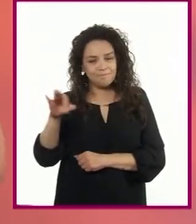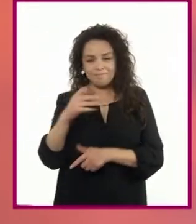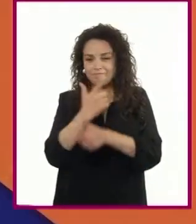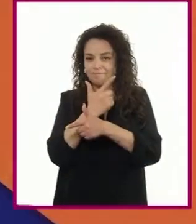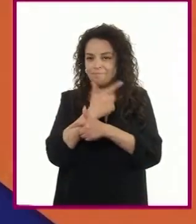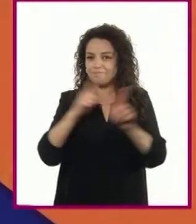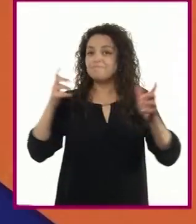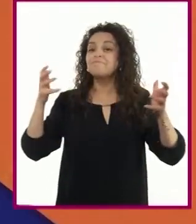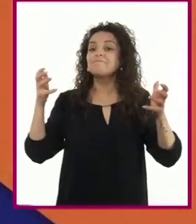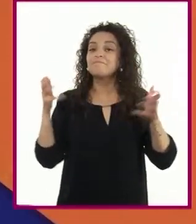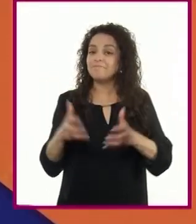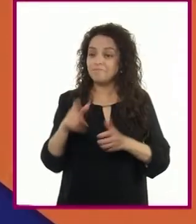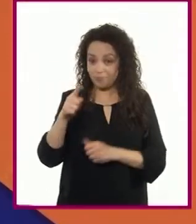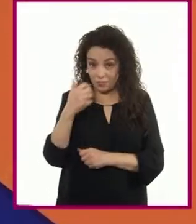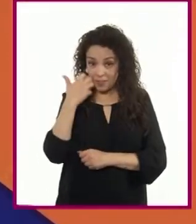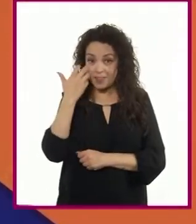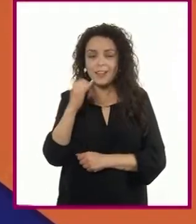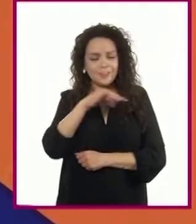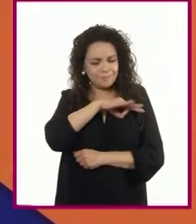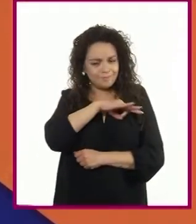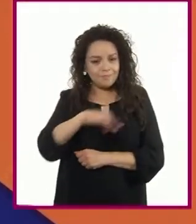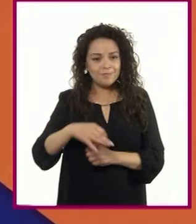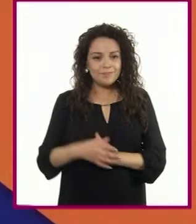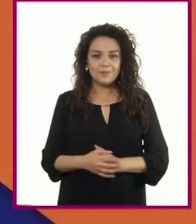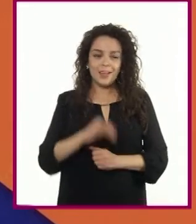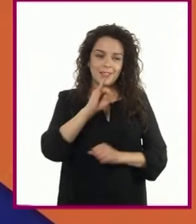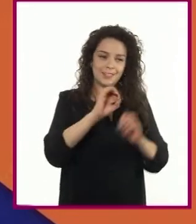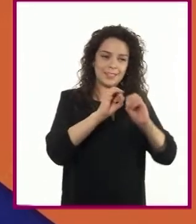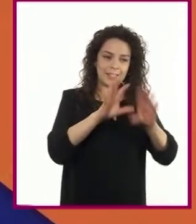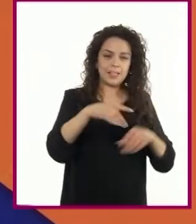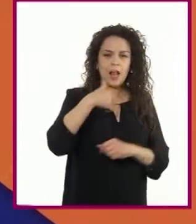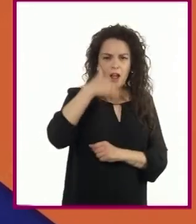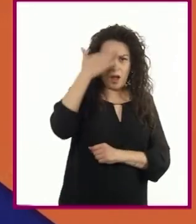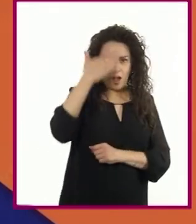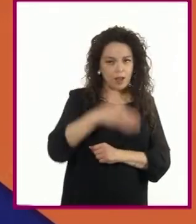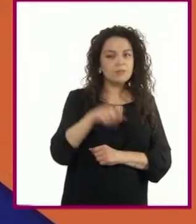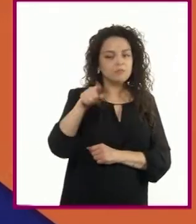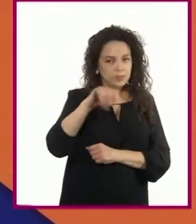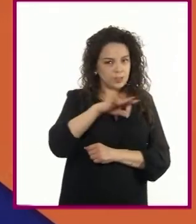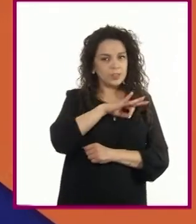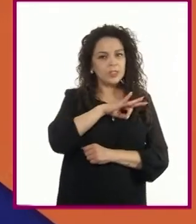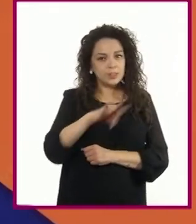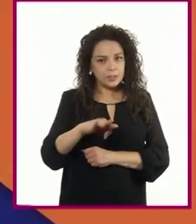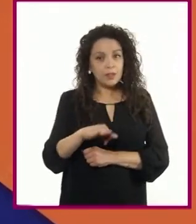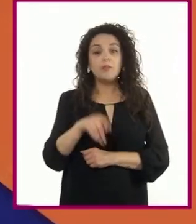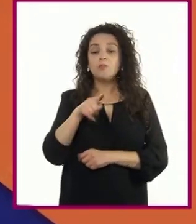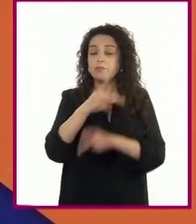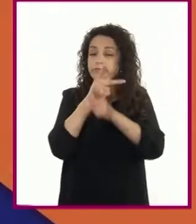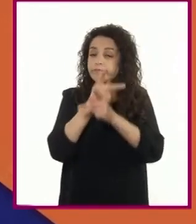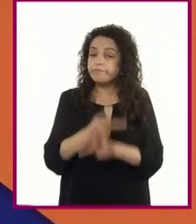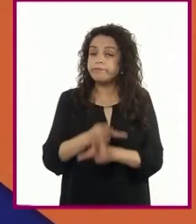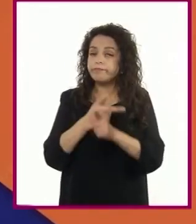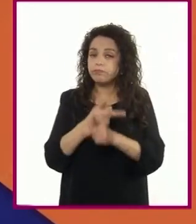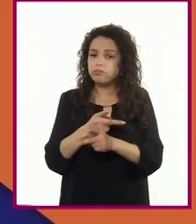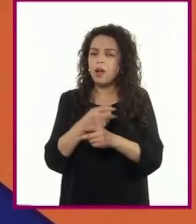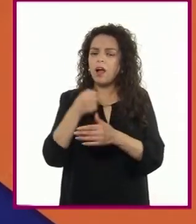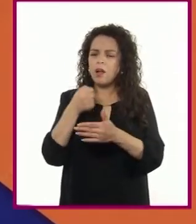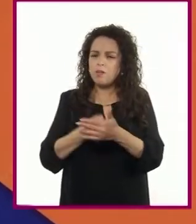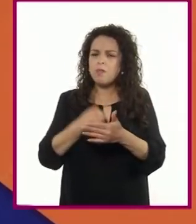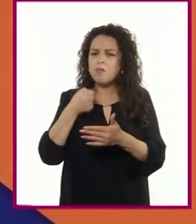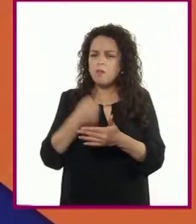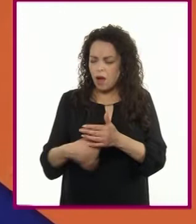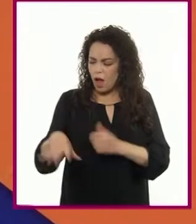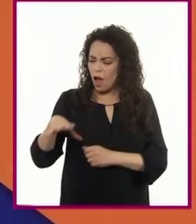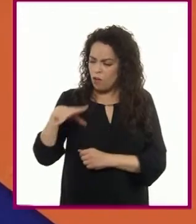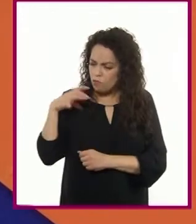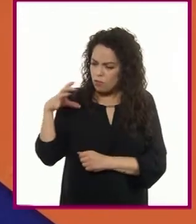proponga. Por supuesto, estoy segura que lo lograrás con perseverancia y paciencia. Y es muy cierto eso de valorar